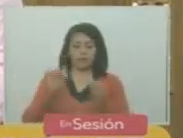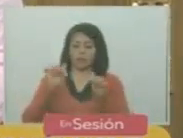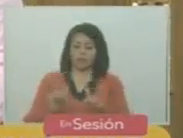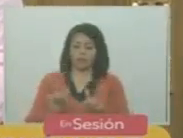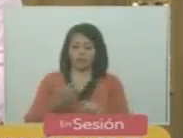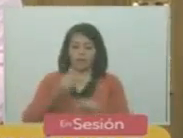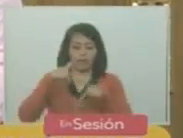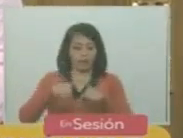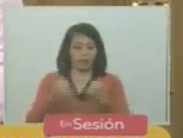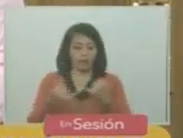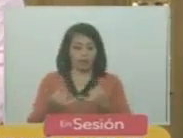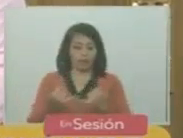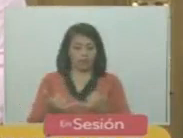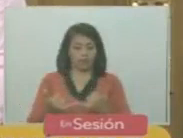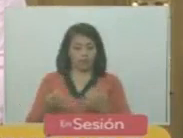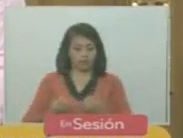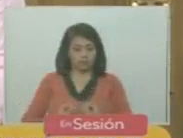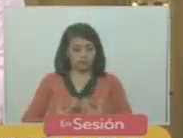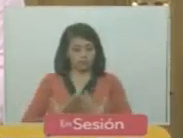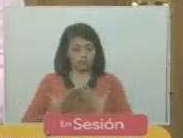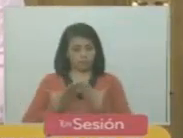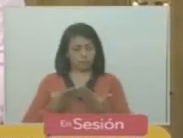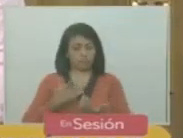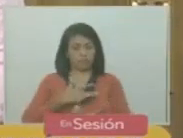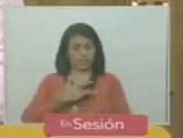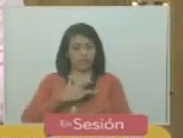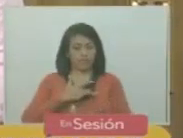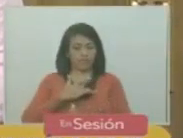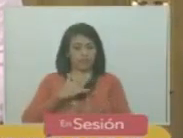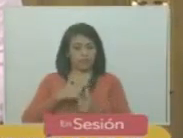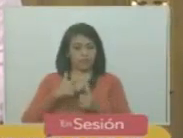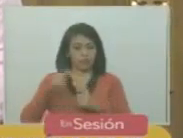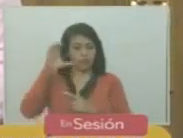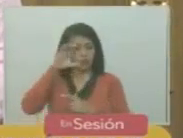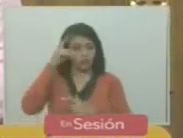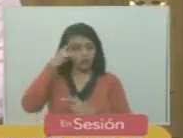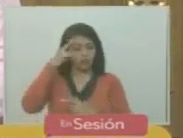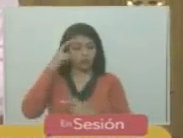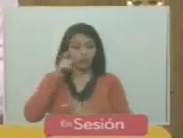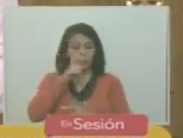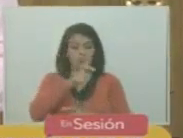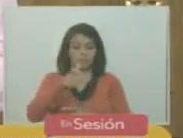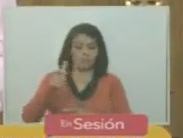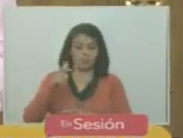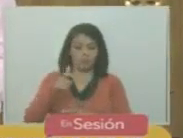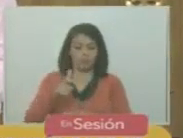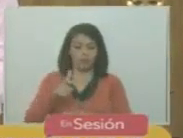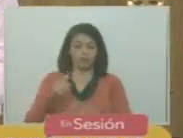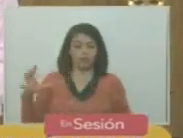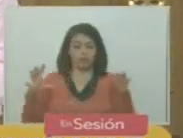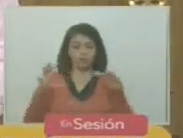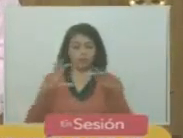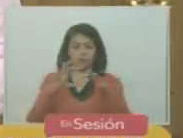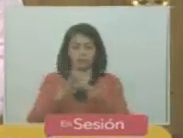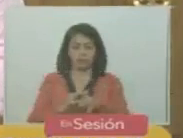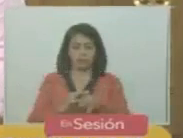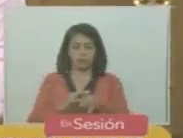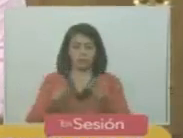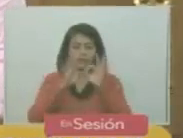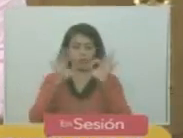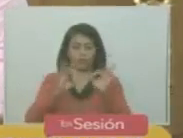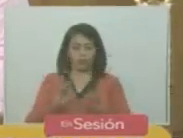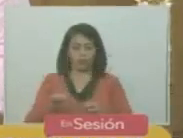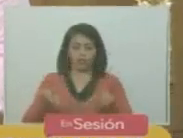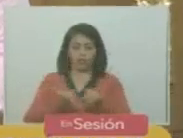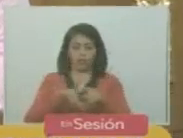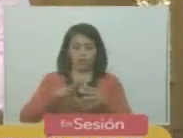en este momento, afloran sentimientos de conciencia de un pueblo que se unió de manera